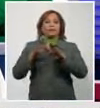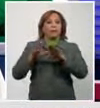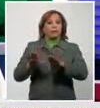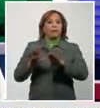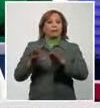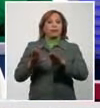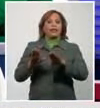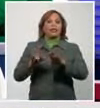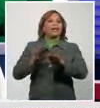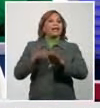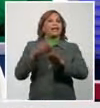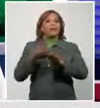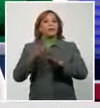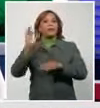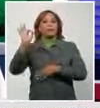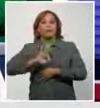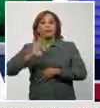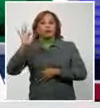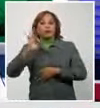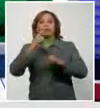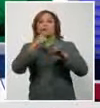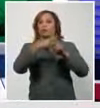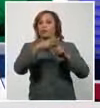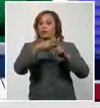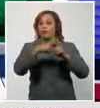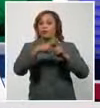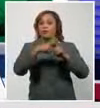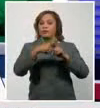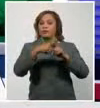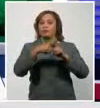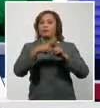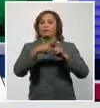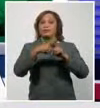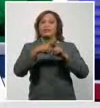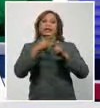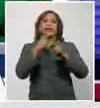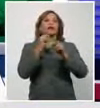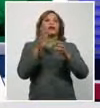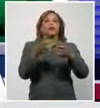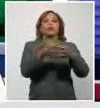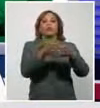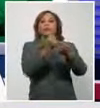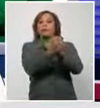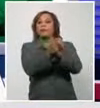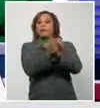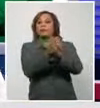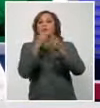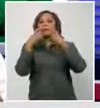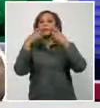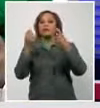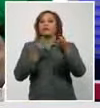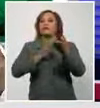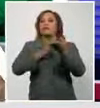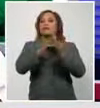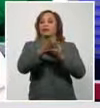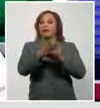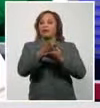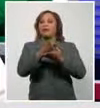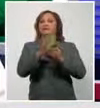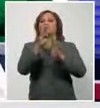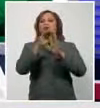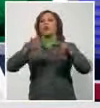acuerdo al porciento de positividad que da este grupo de riesgo, la importancia de mantener las